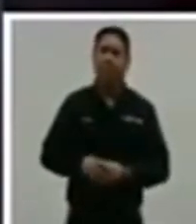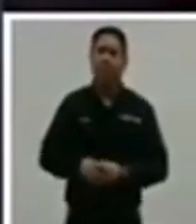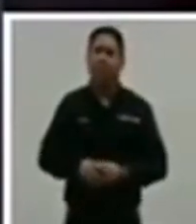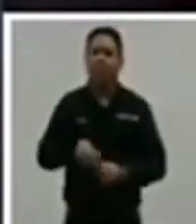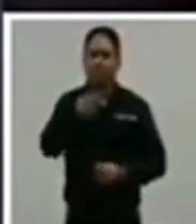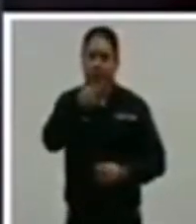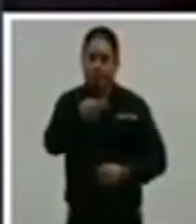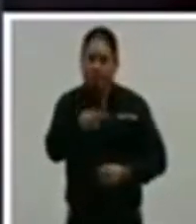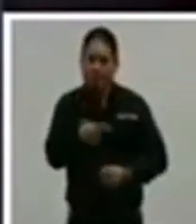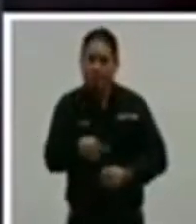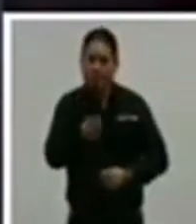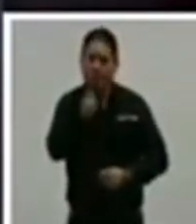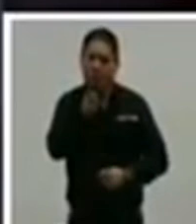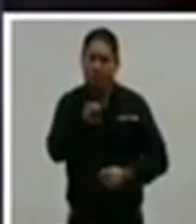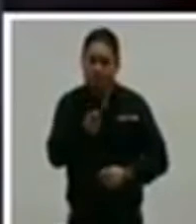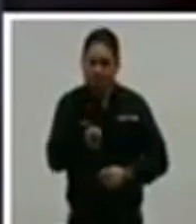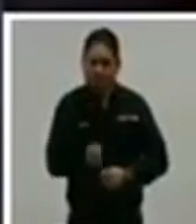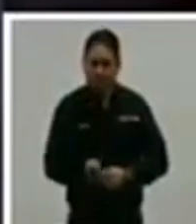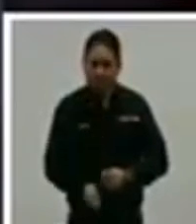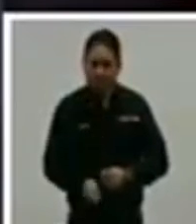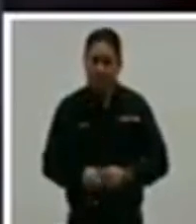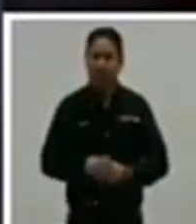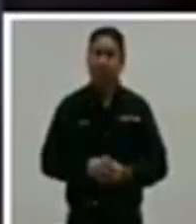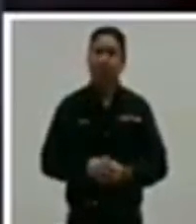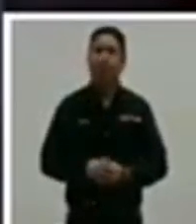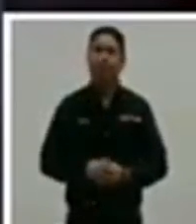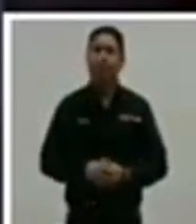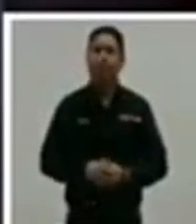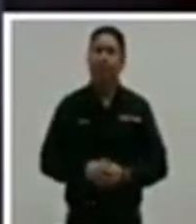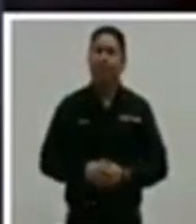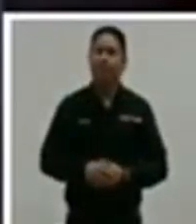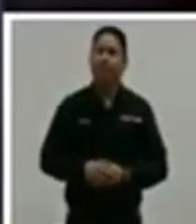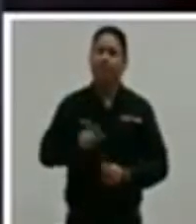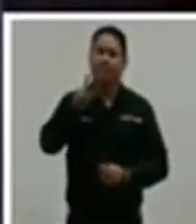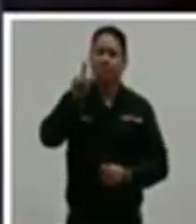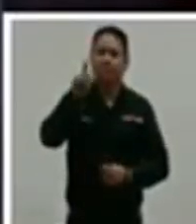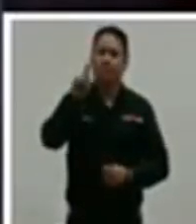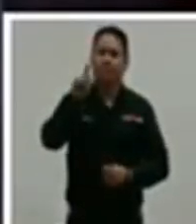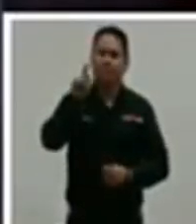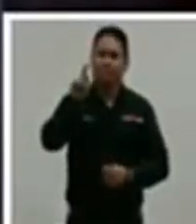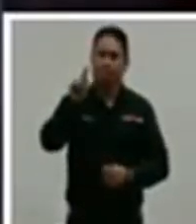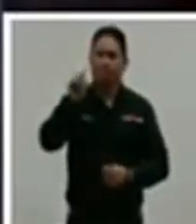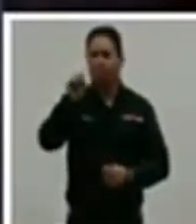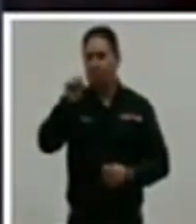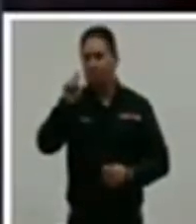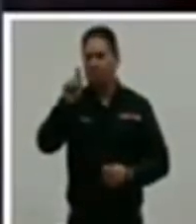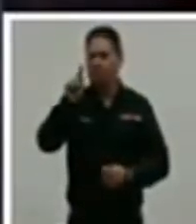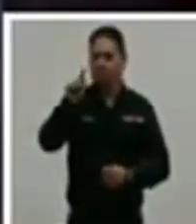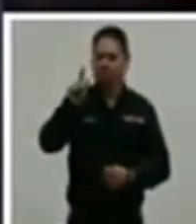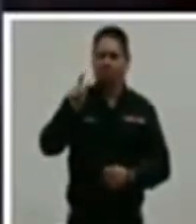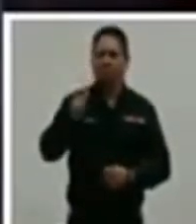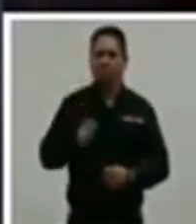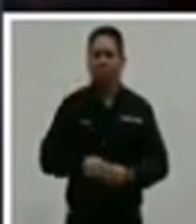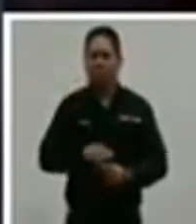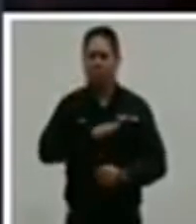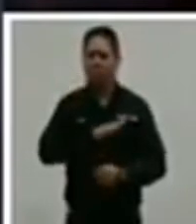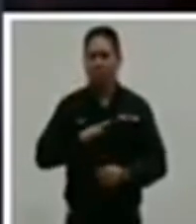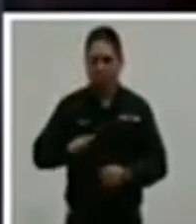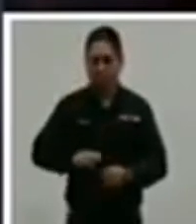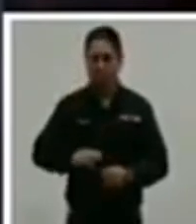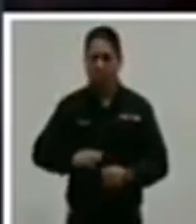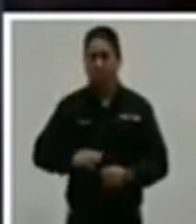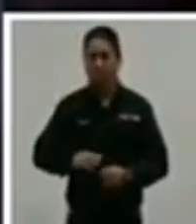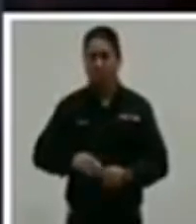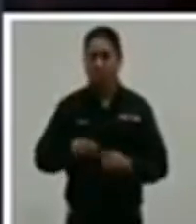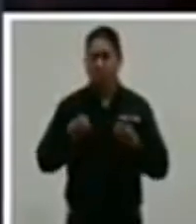por el tiempo no me sería posible dar a conocer todo esto, pero son 60 y es alto el número